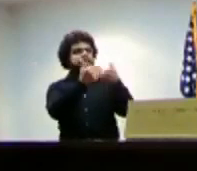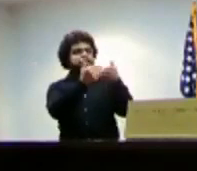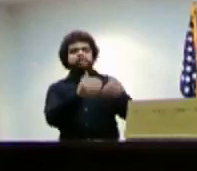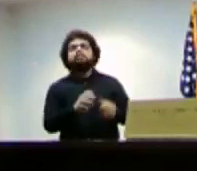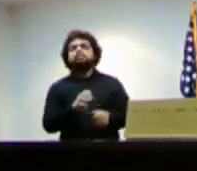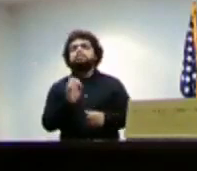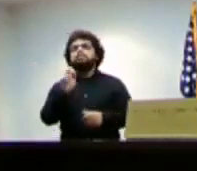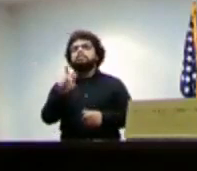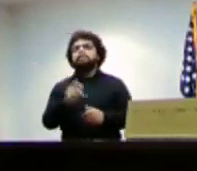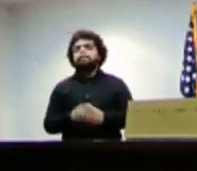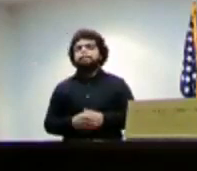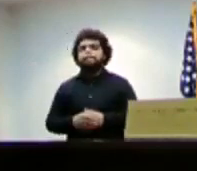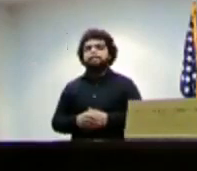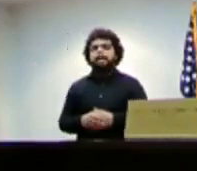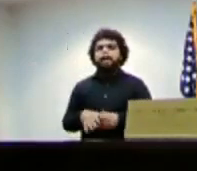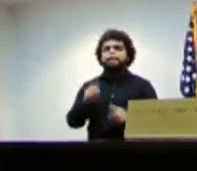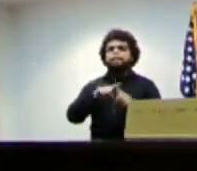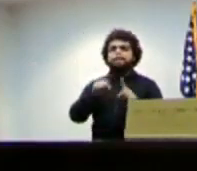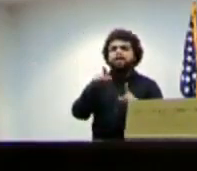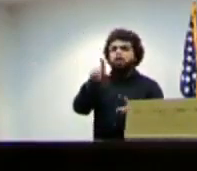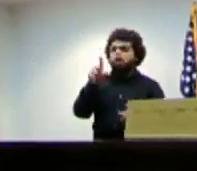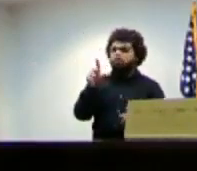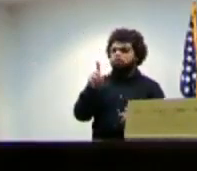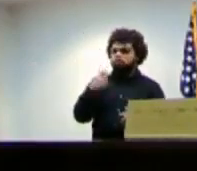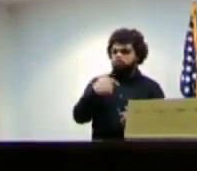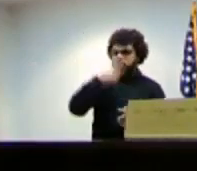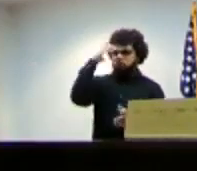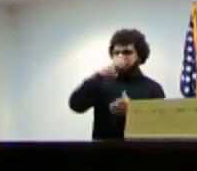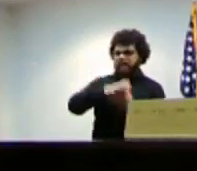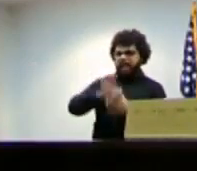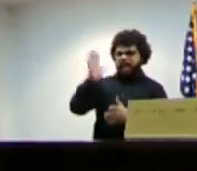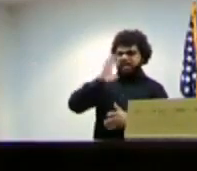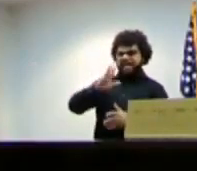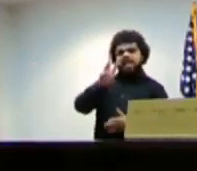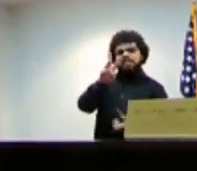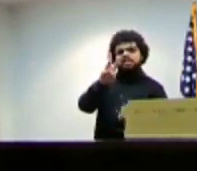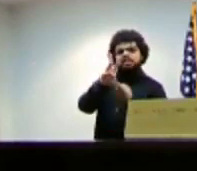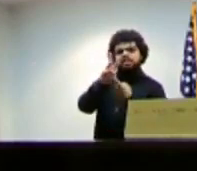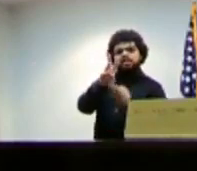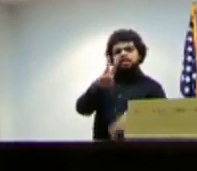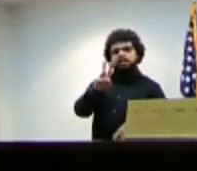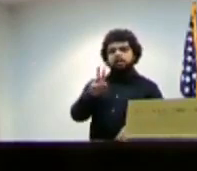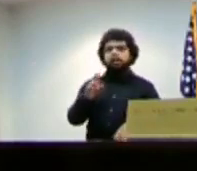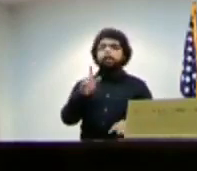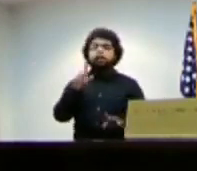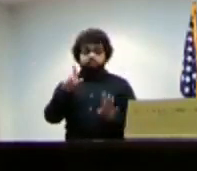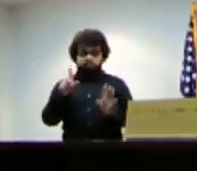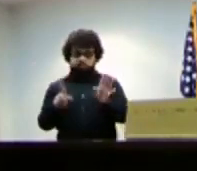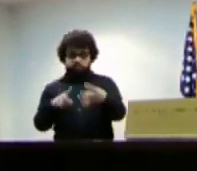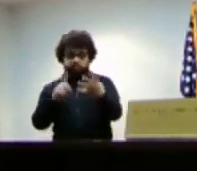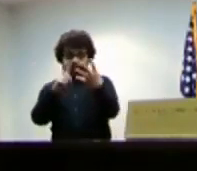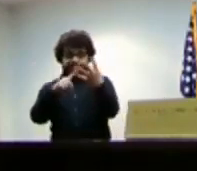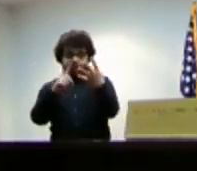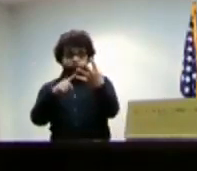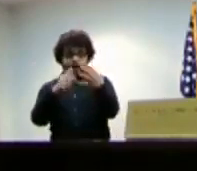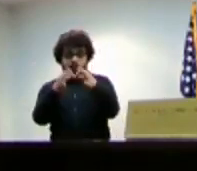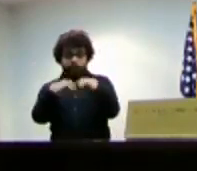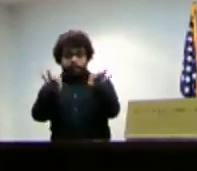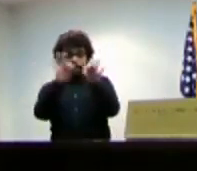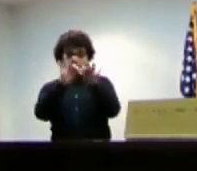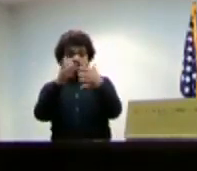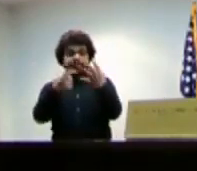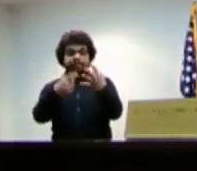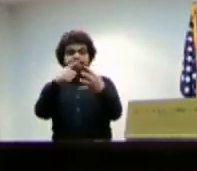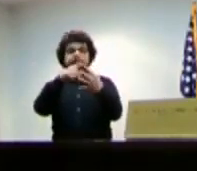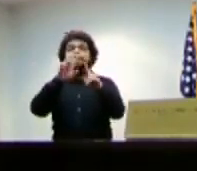Entonces, no eran seis las que tenían. Bueno, esas son las cuatro principales. Ajá. Además de esas cuatro,